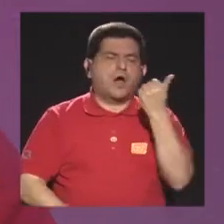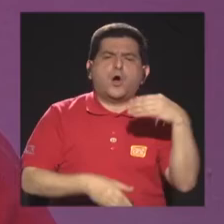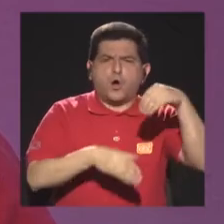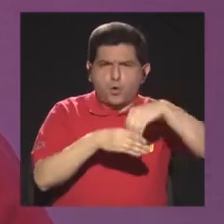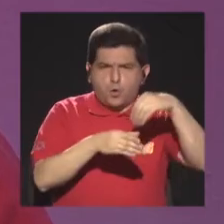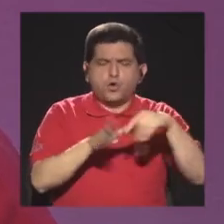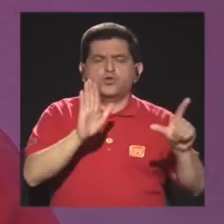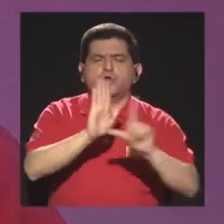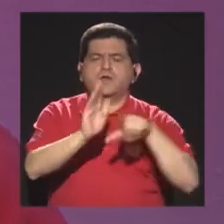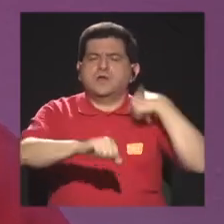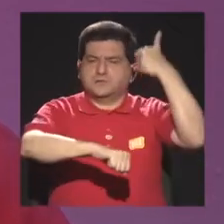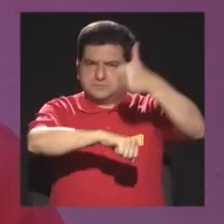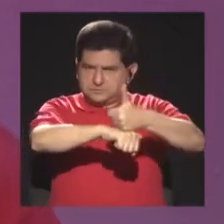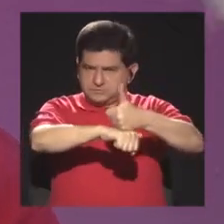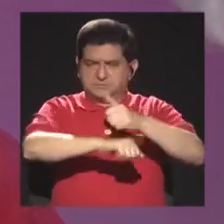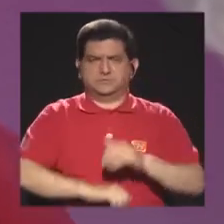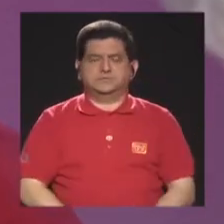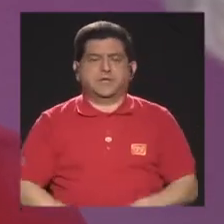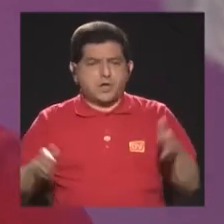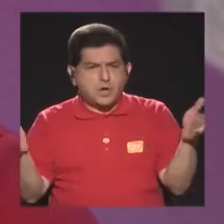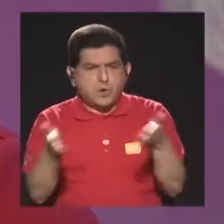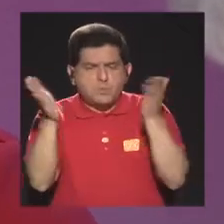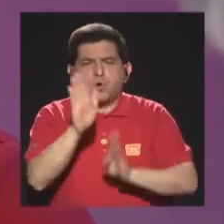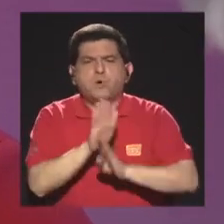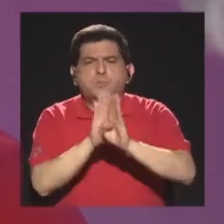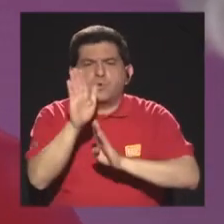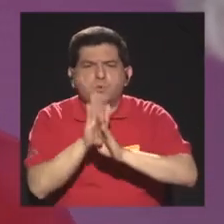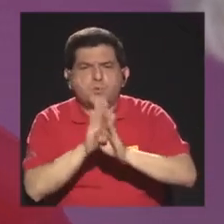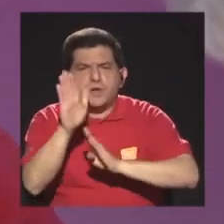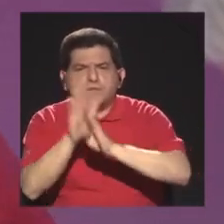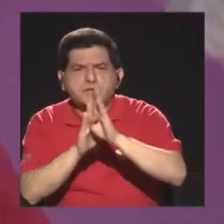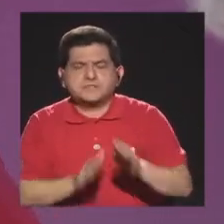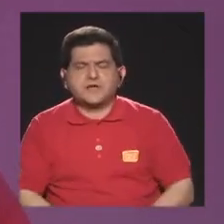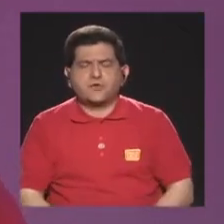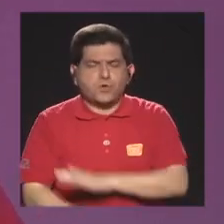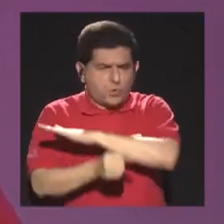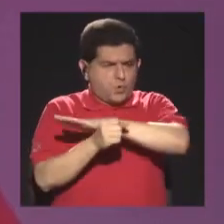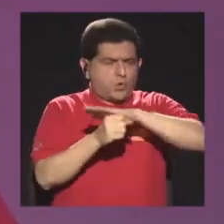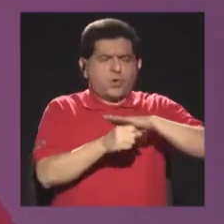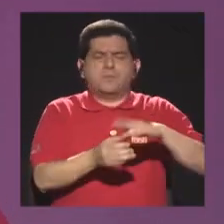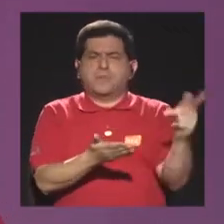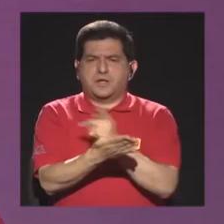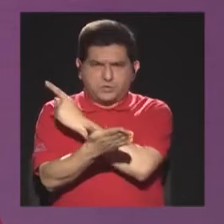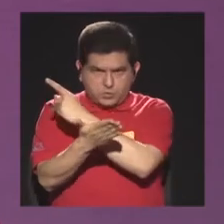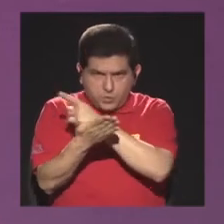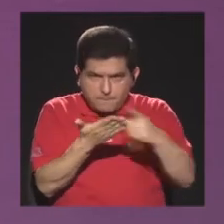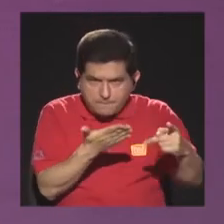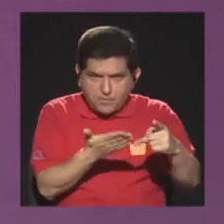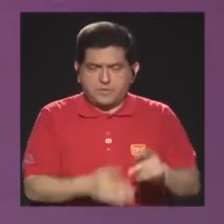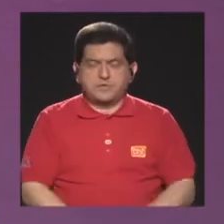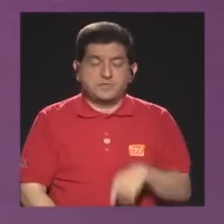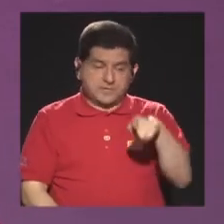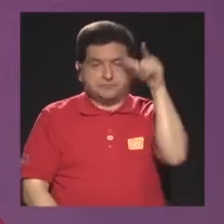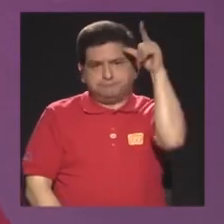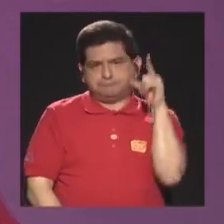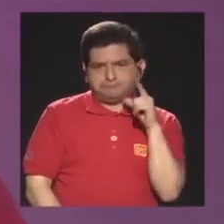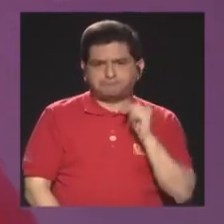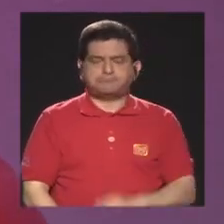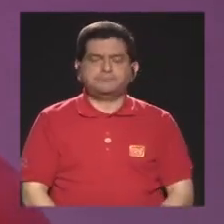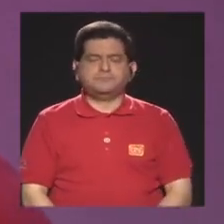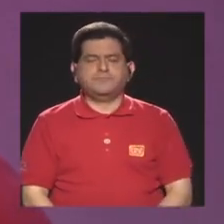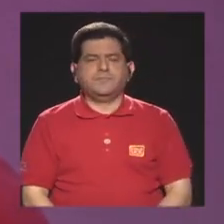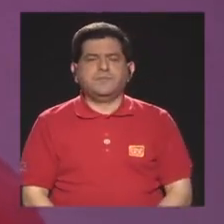que por ley se creó para promover el desarrollo integral de nuestra provincia, Limón. Habdeba